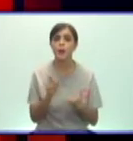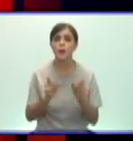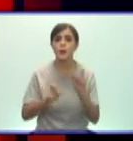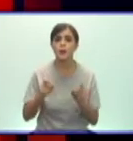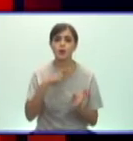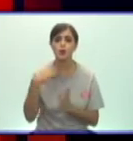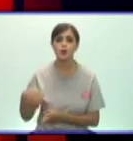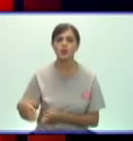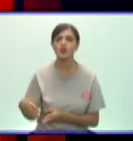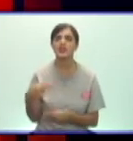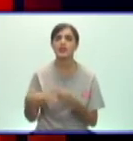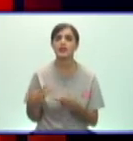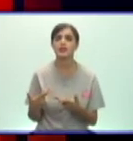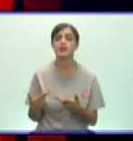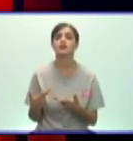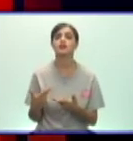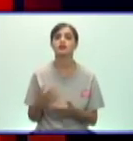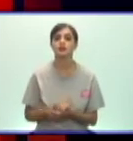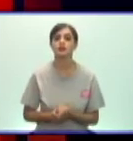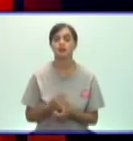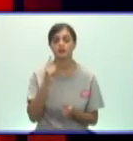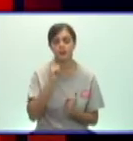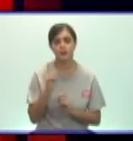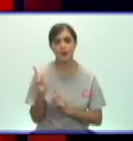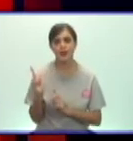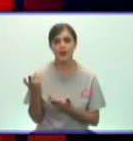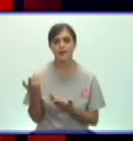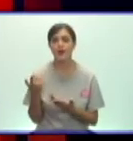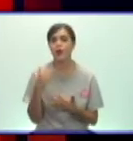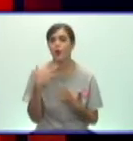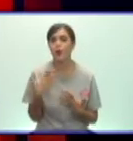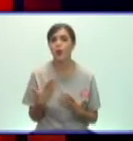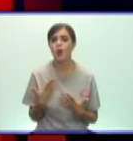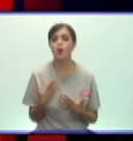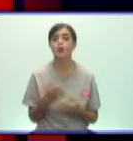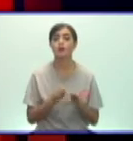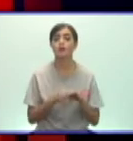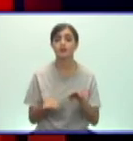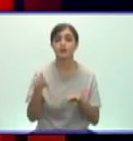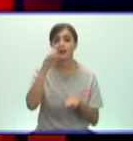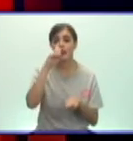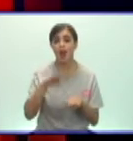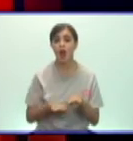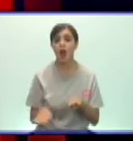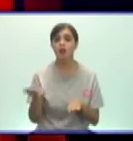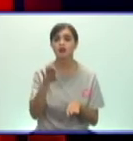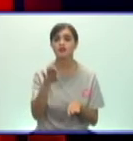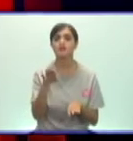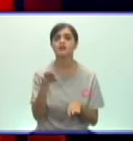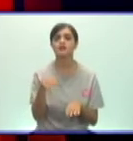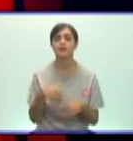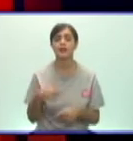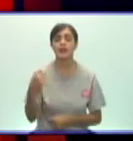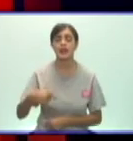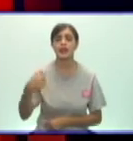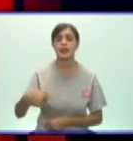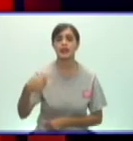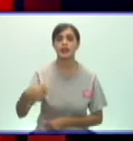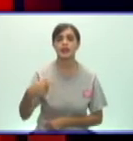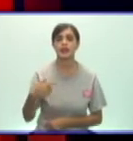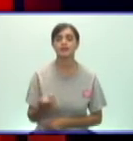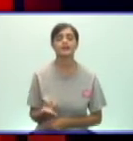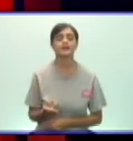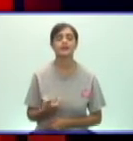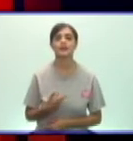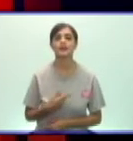esos derechos humanos. Bueno, ustedes los van a ver, cómo esta adolescente fue reflejando allí en su diario esa violación de